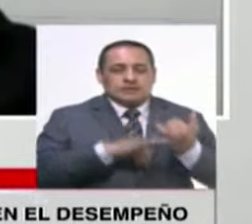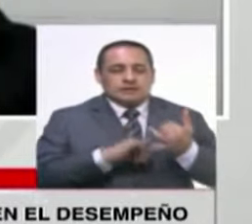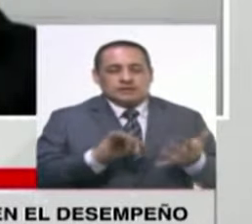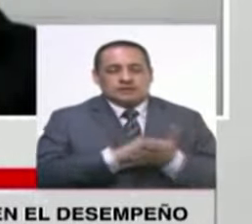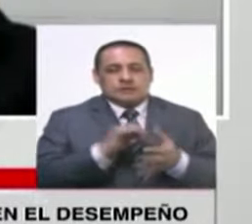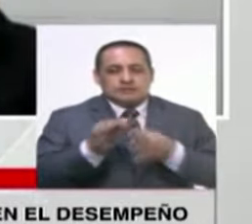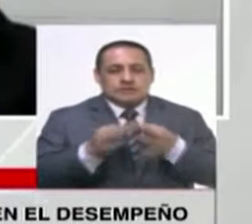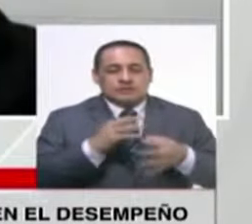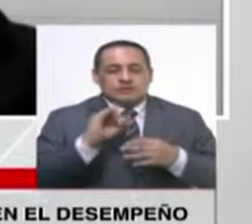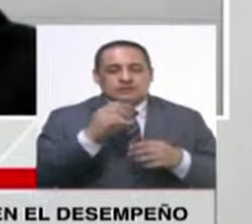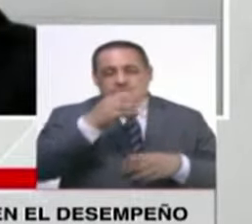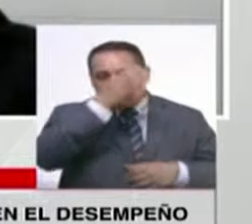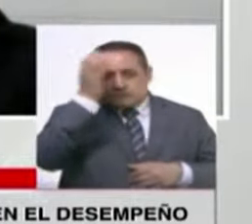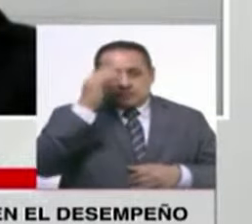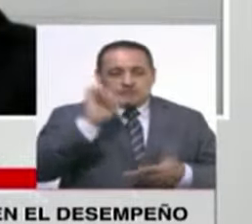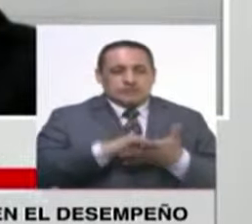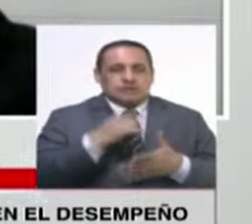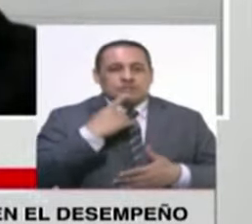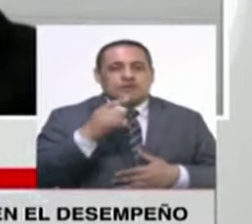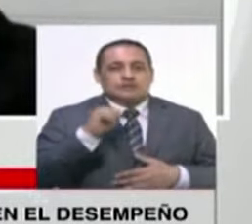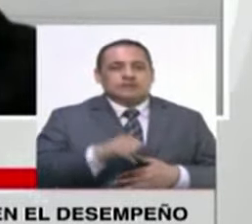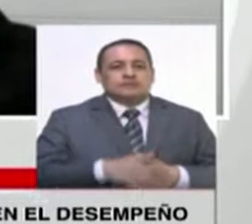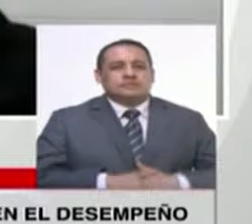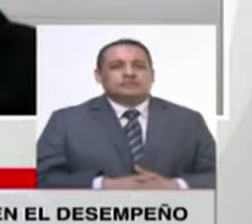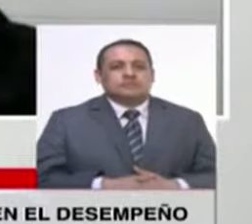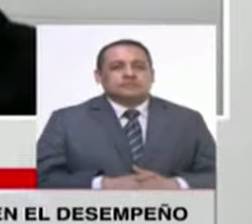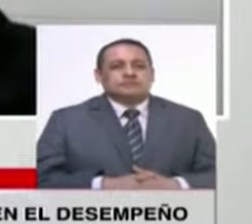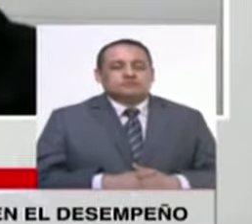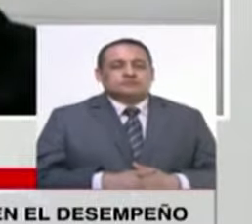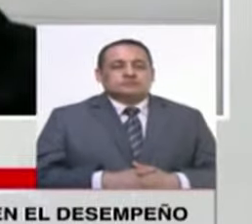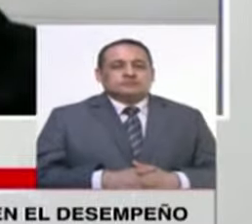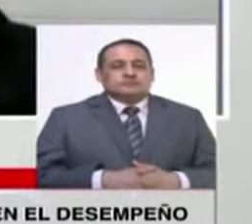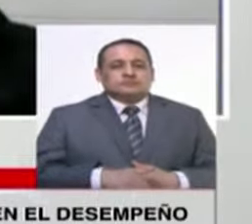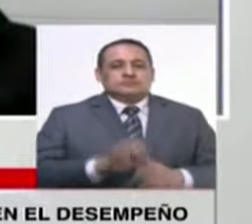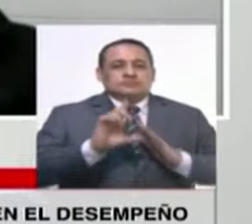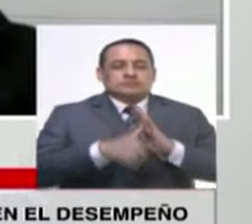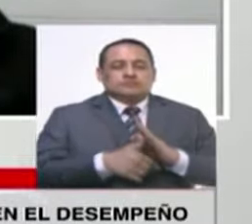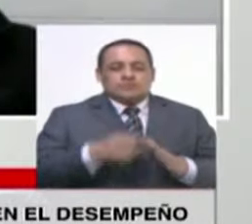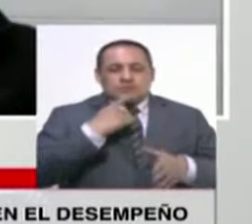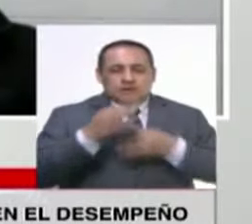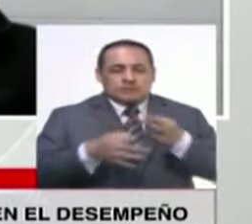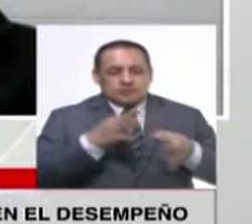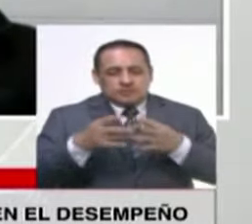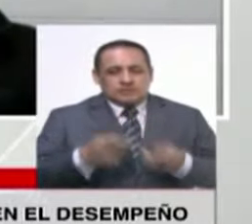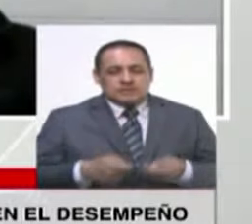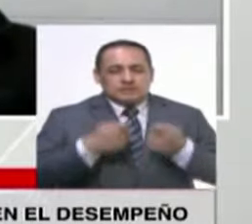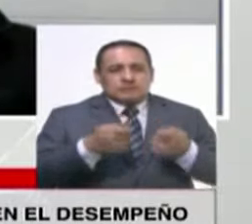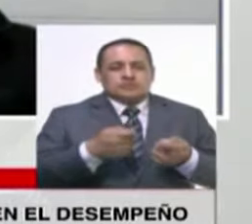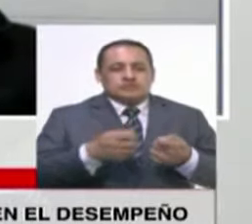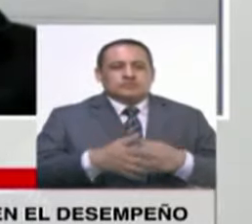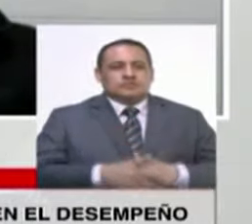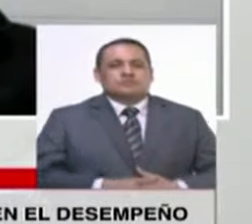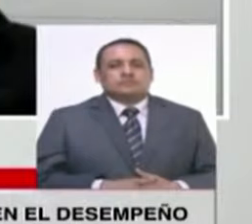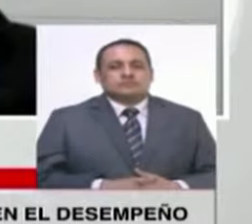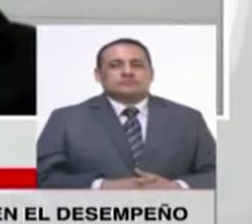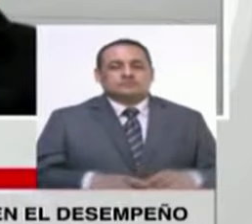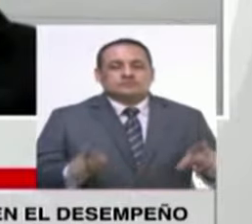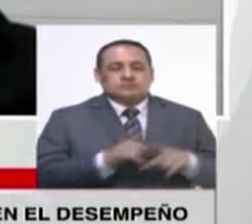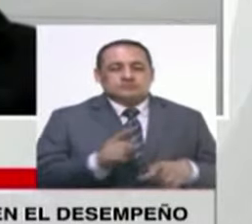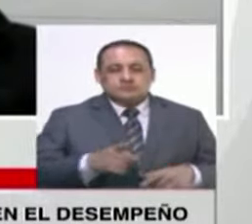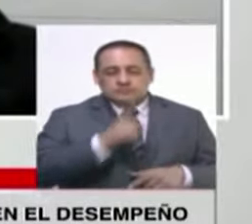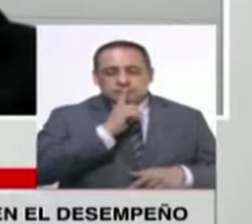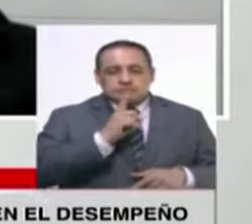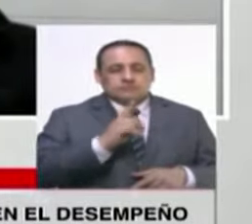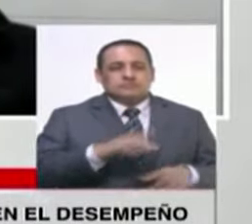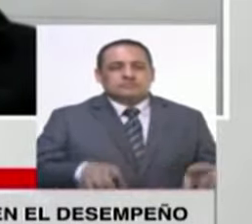refería también a Castillo, usted dijo que sí. Luego de eso usted insistió en guardar